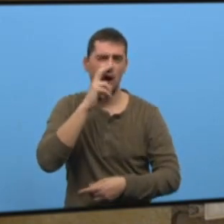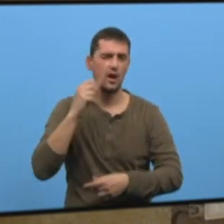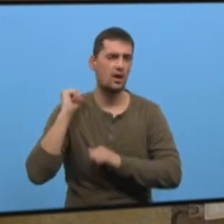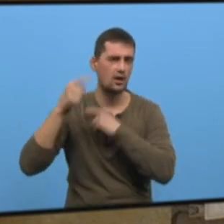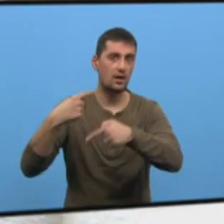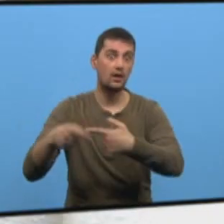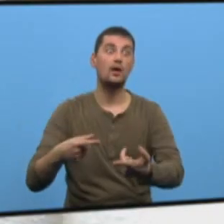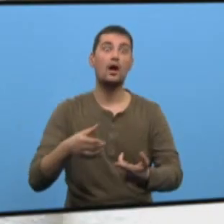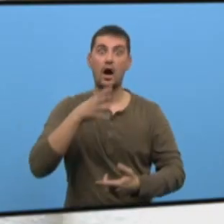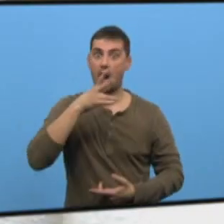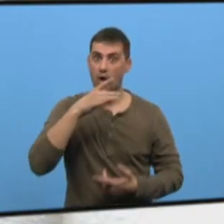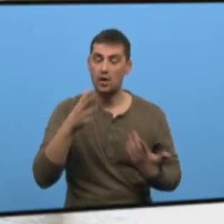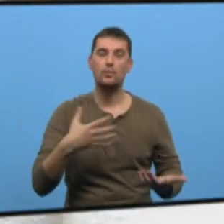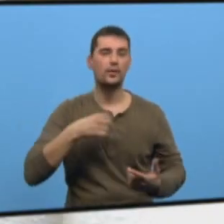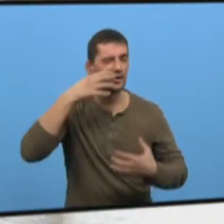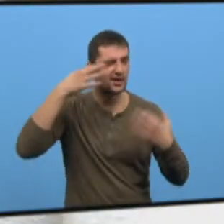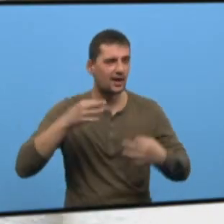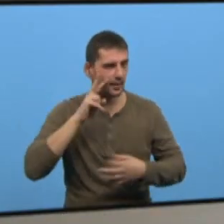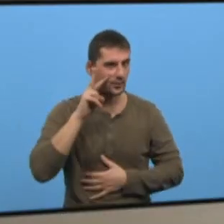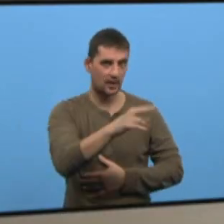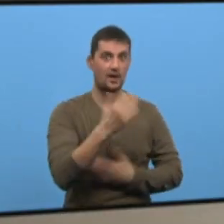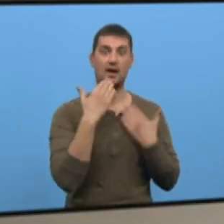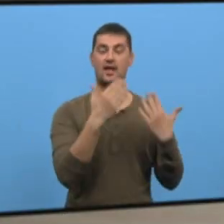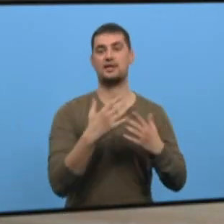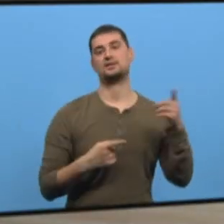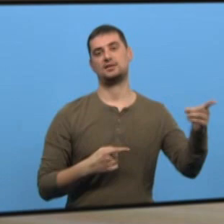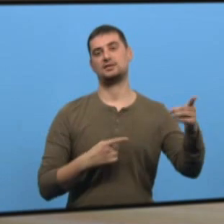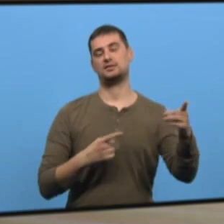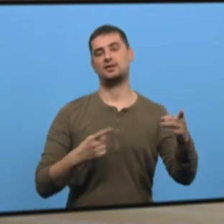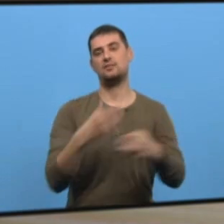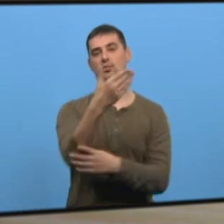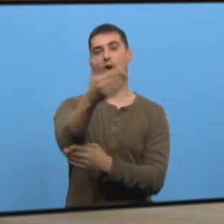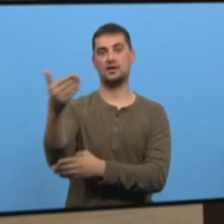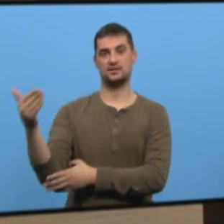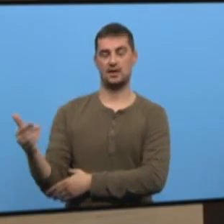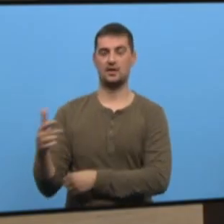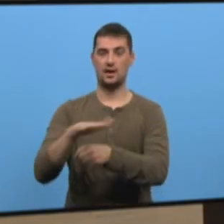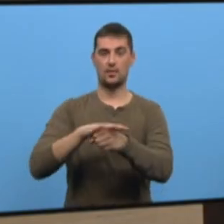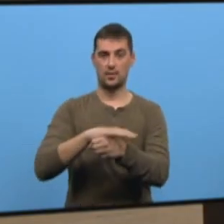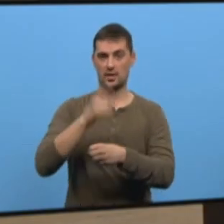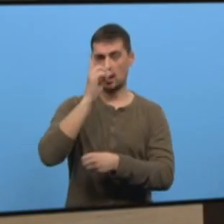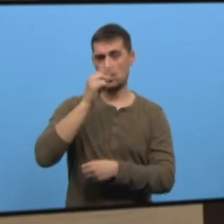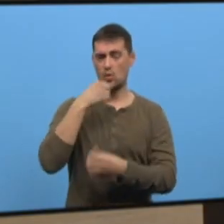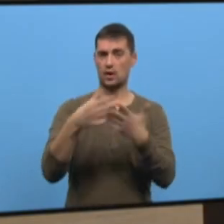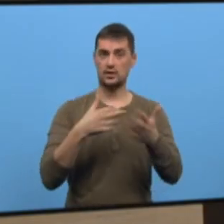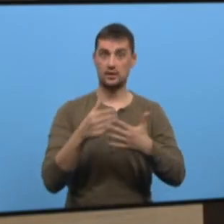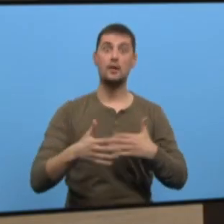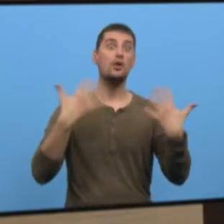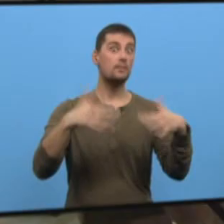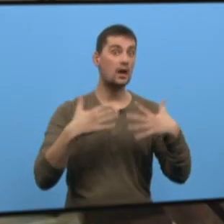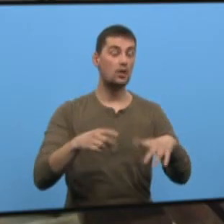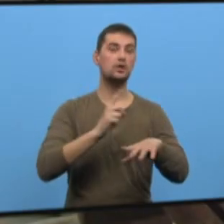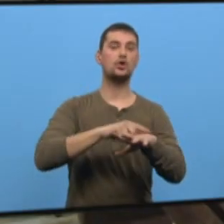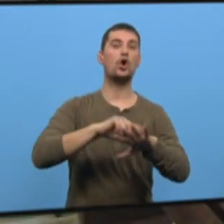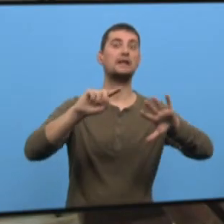poderá ver en vivo grazas a recreación que ofrecerá esta mostra Tecel da provincia será os mcor a partir de 6 de